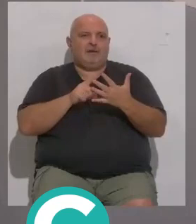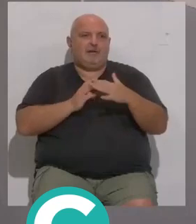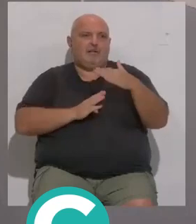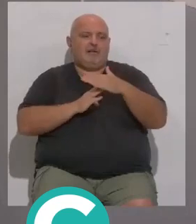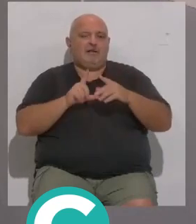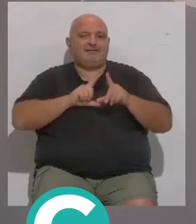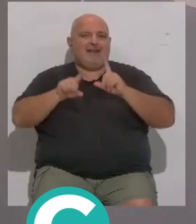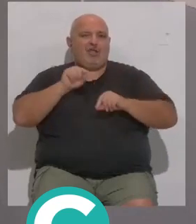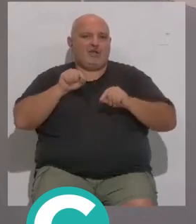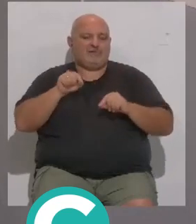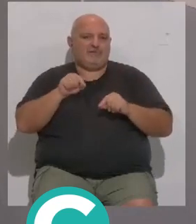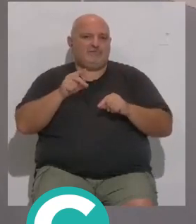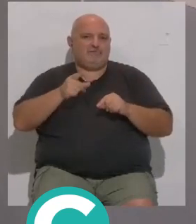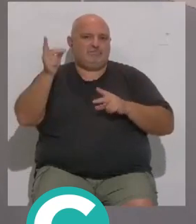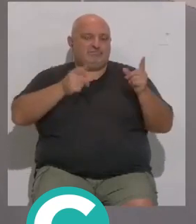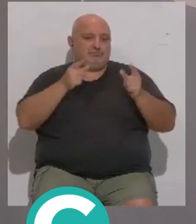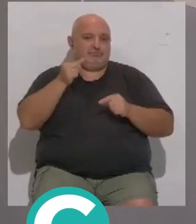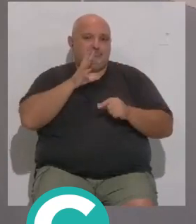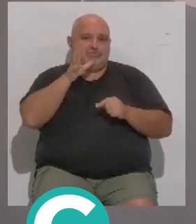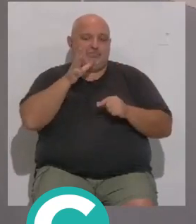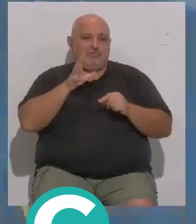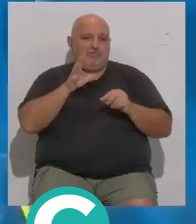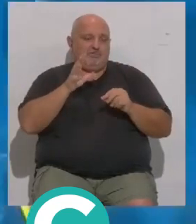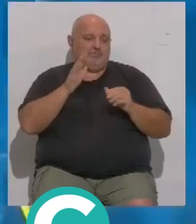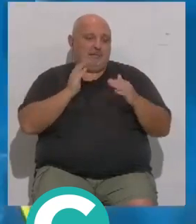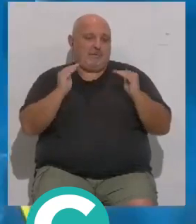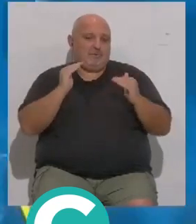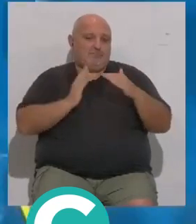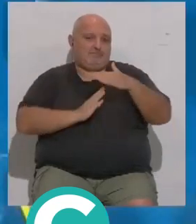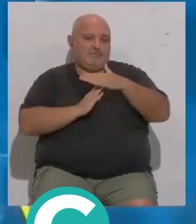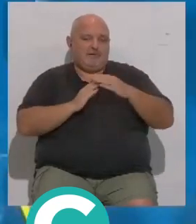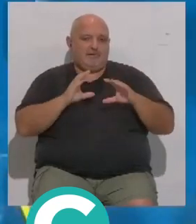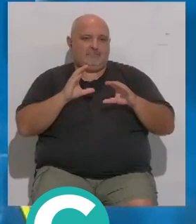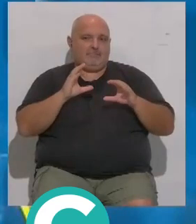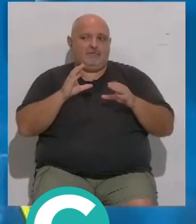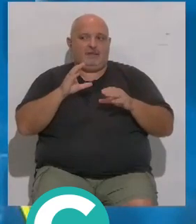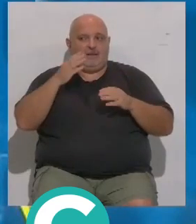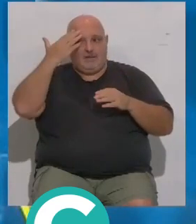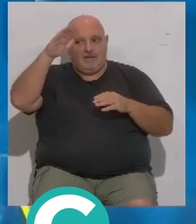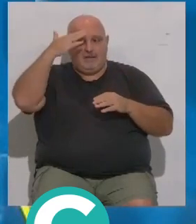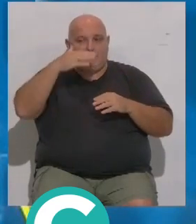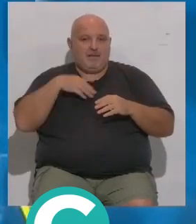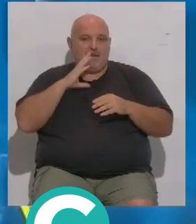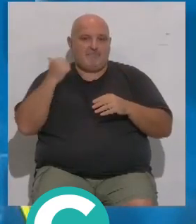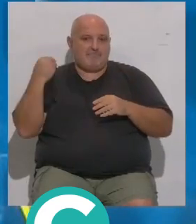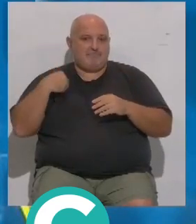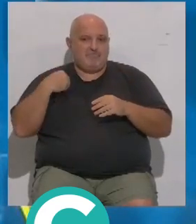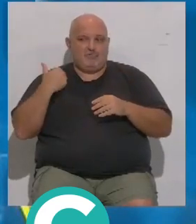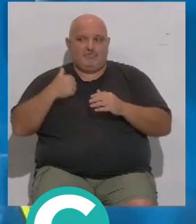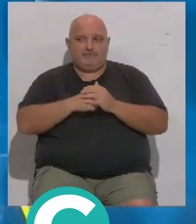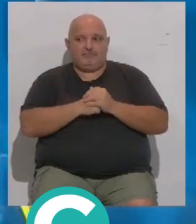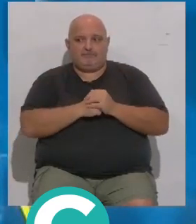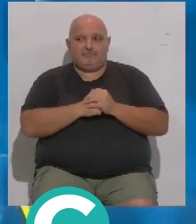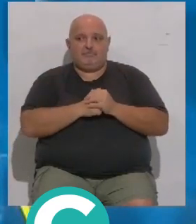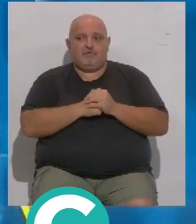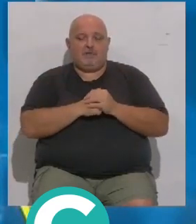de selecciones han dejado el equipo, han dejado el Cádiz y están con sus respectivas selecciones, Nacho.